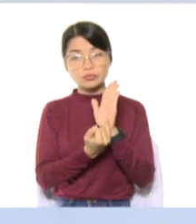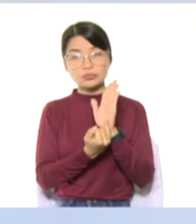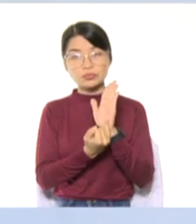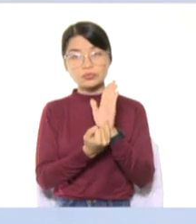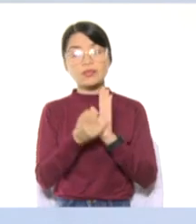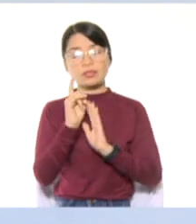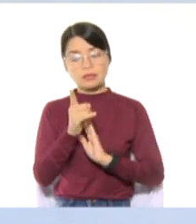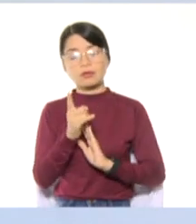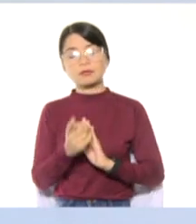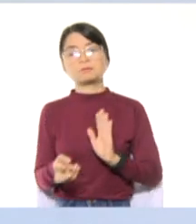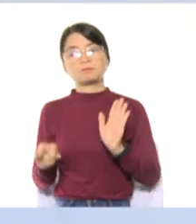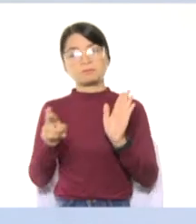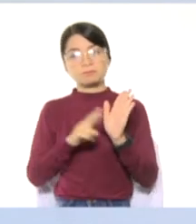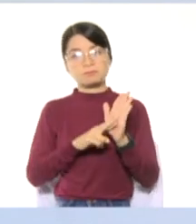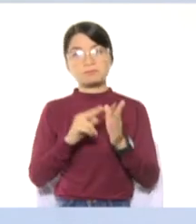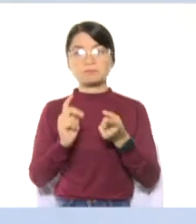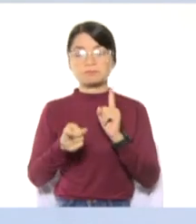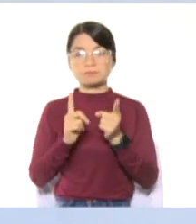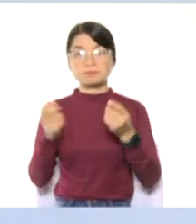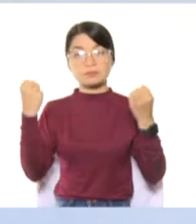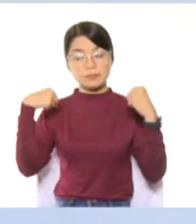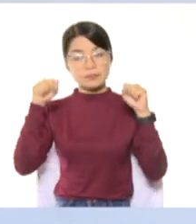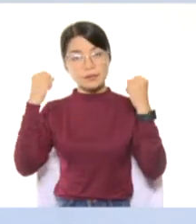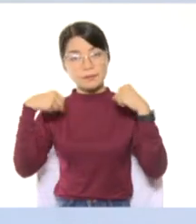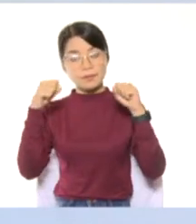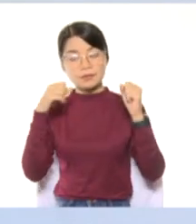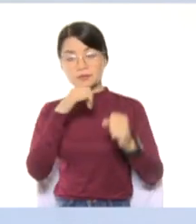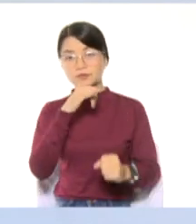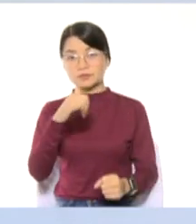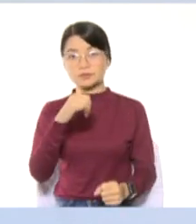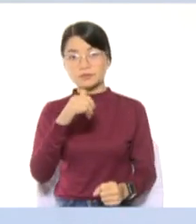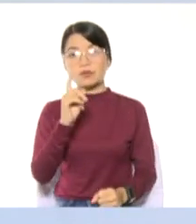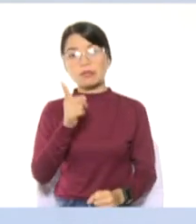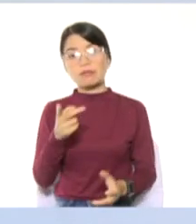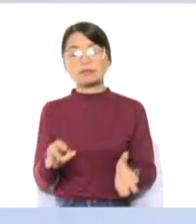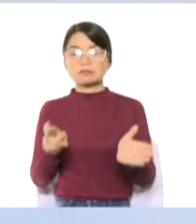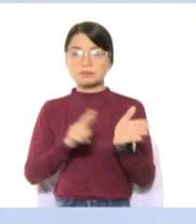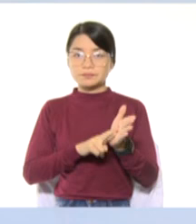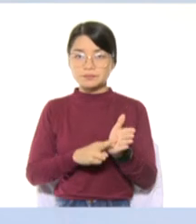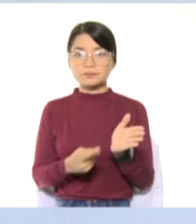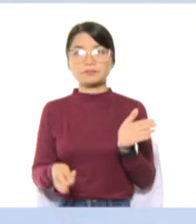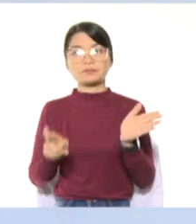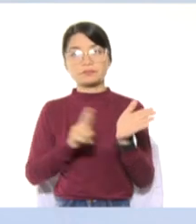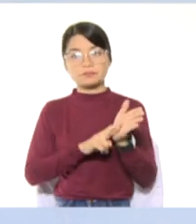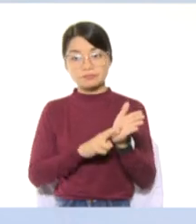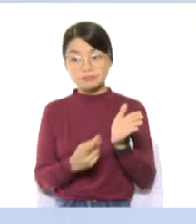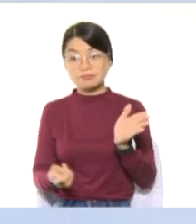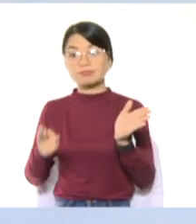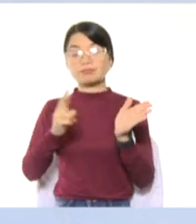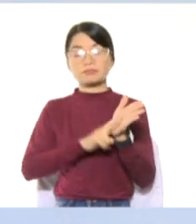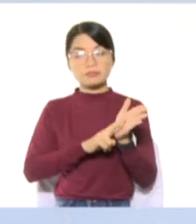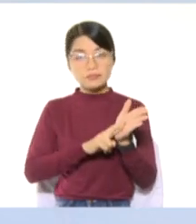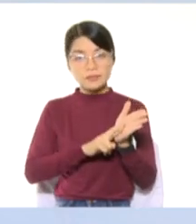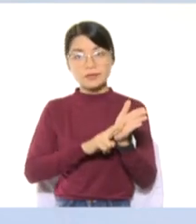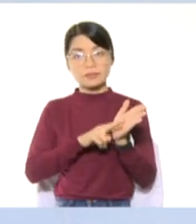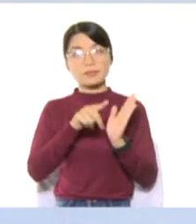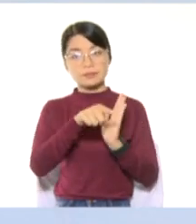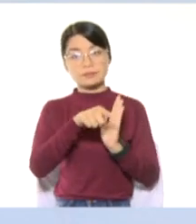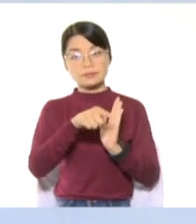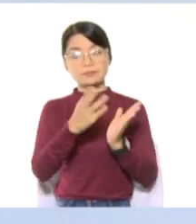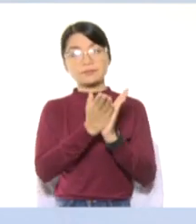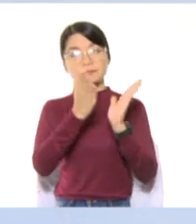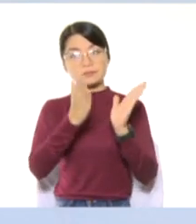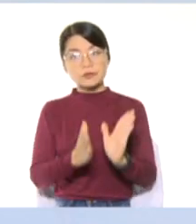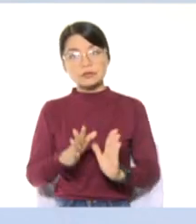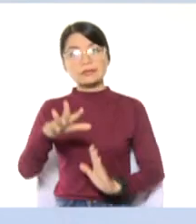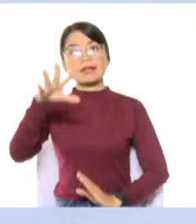es muy práctica y muchas veces es necesario repetir en algunas ocasiones 1, 2 y hasta 3 veces la instrucción para que el